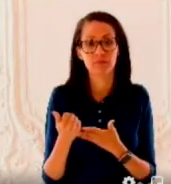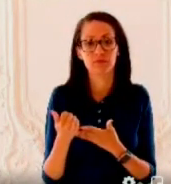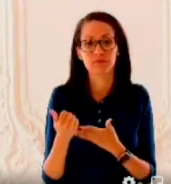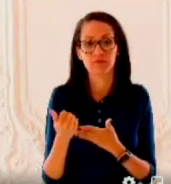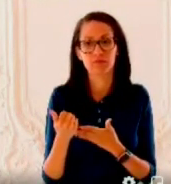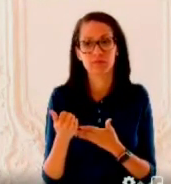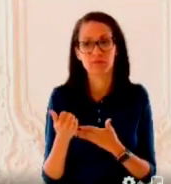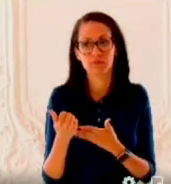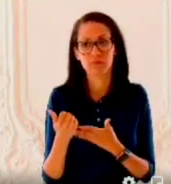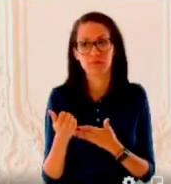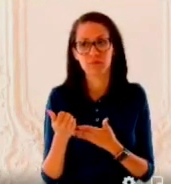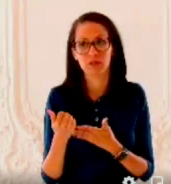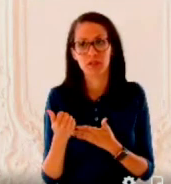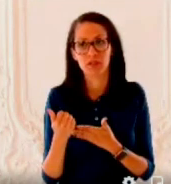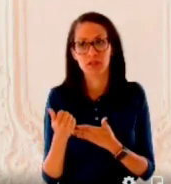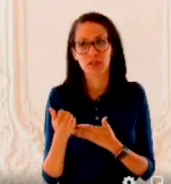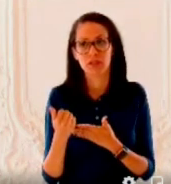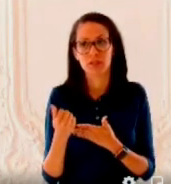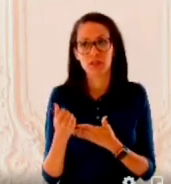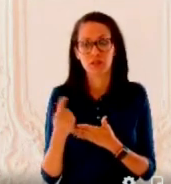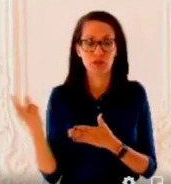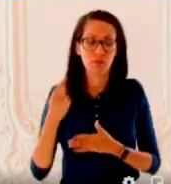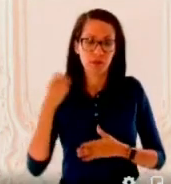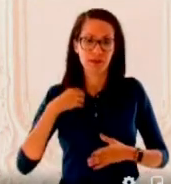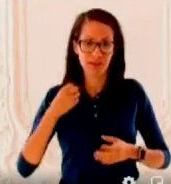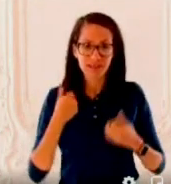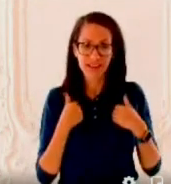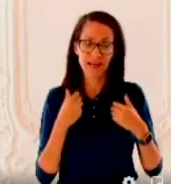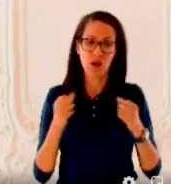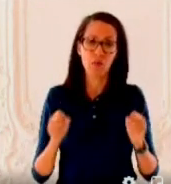es nada más el hecho de tener la oportunidad, para mí es un honor.